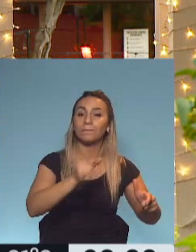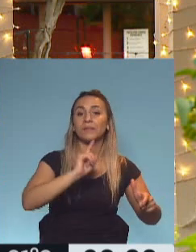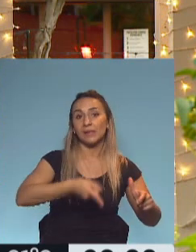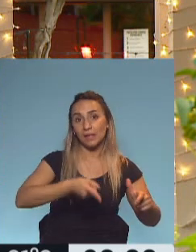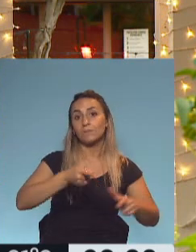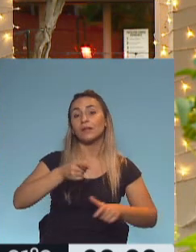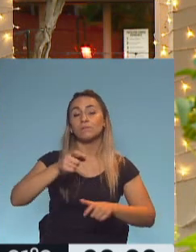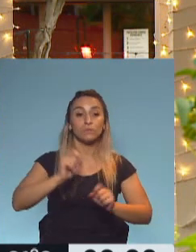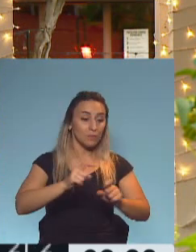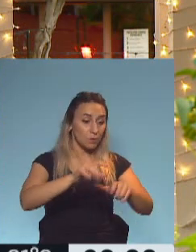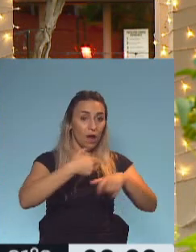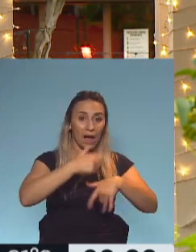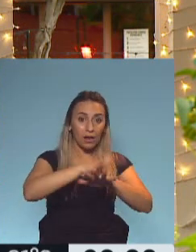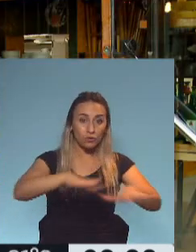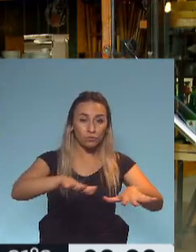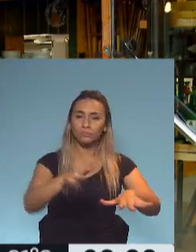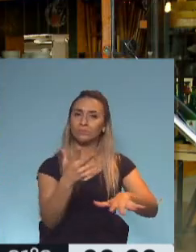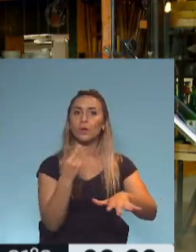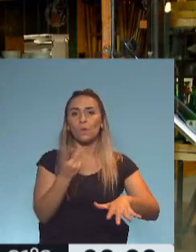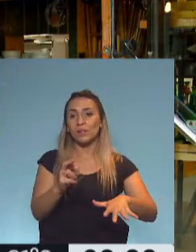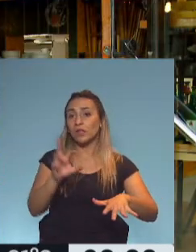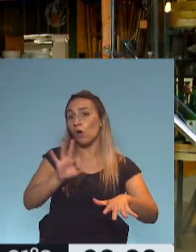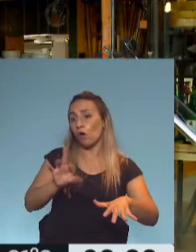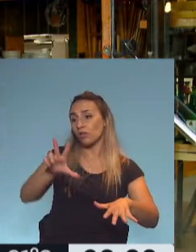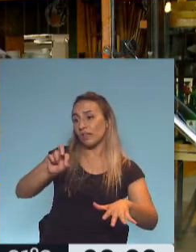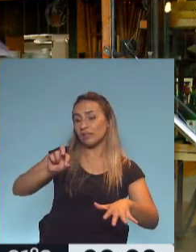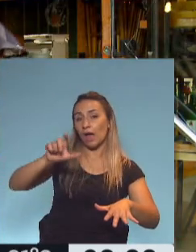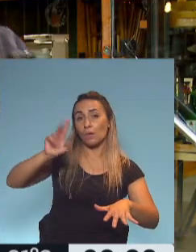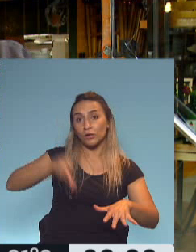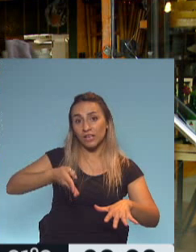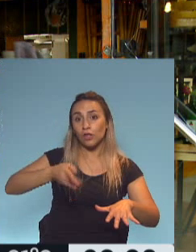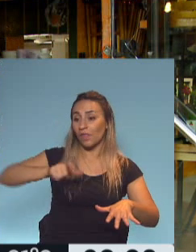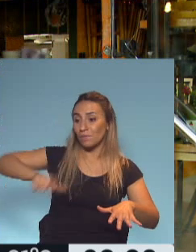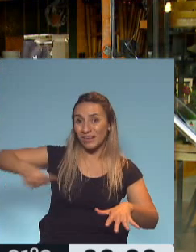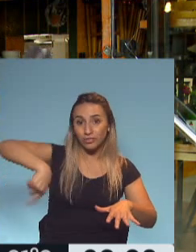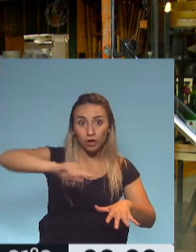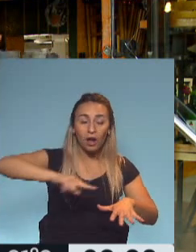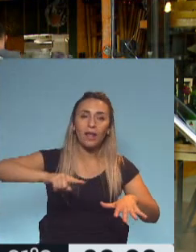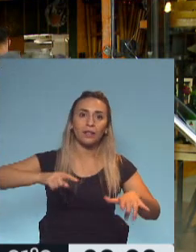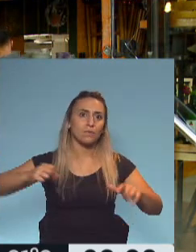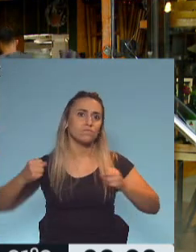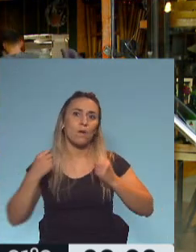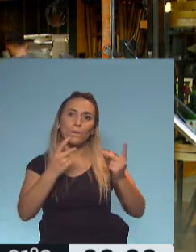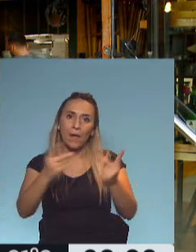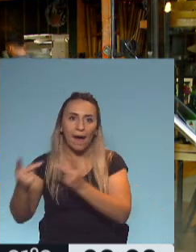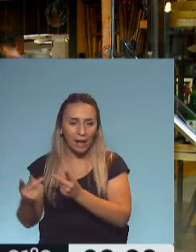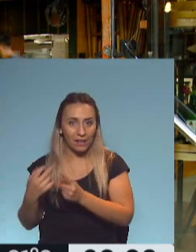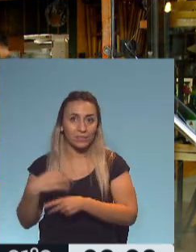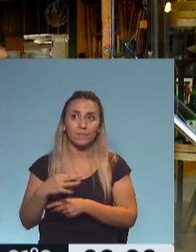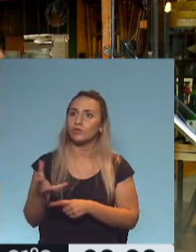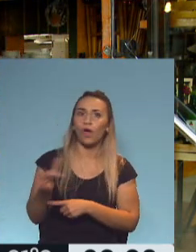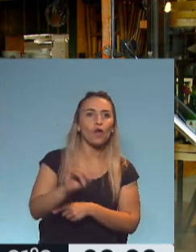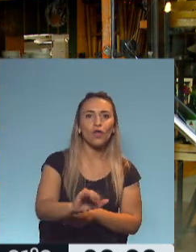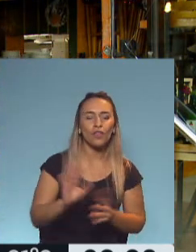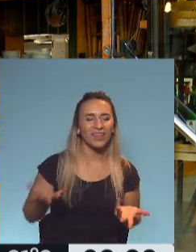contando, mueve entre un 20 y un 30% de la movilidad que hay en una ciudad, como la Ciudad de Buenos Aires o el área metropolitana, todos los días.